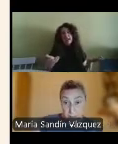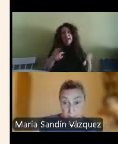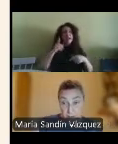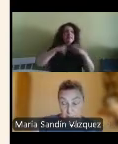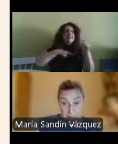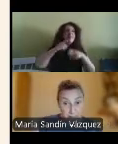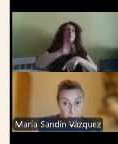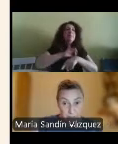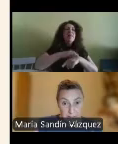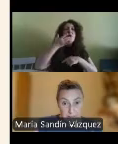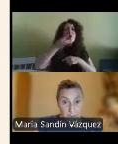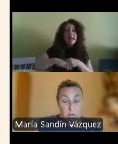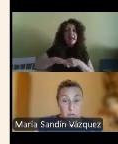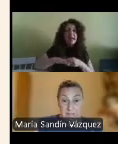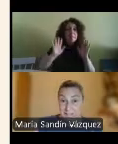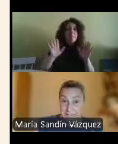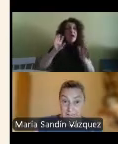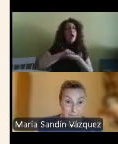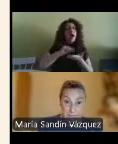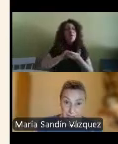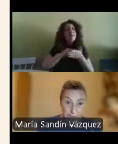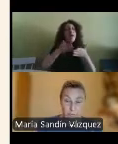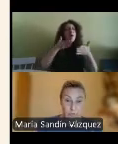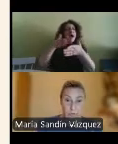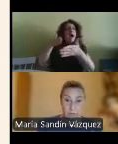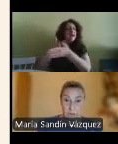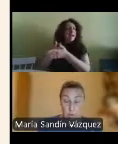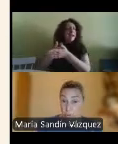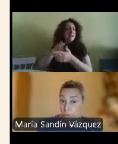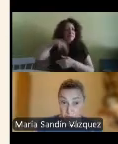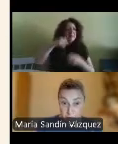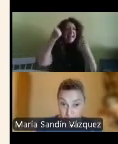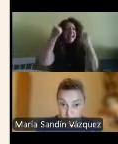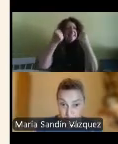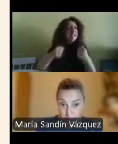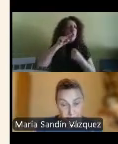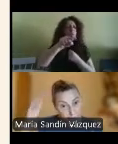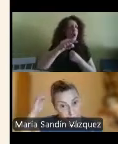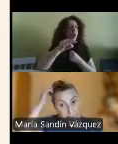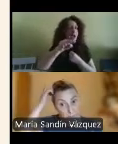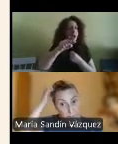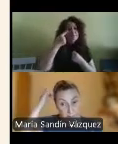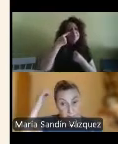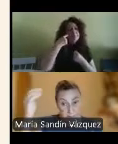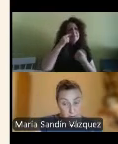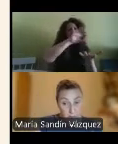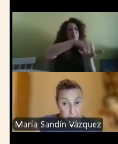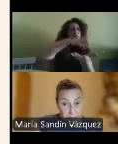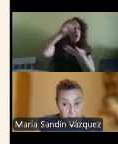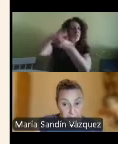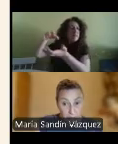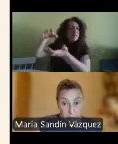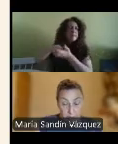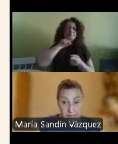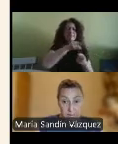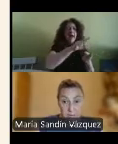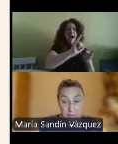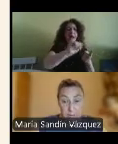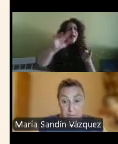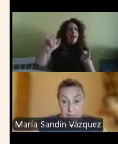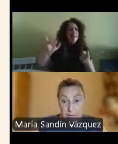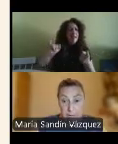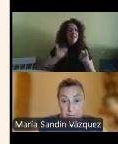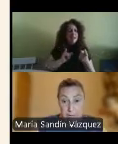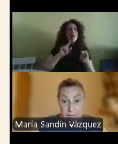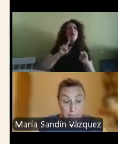que te toque, pero ahí hay unas barreras institucionales que están atravesando todos los centros de salud, que son las barreras